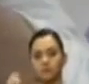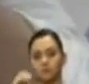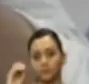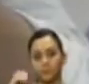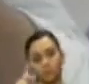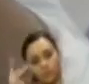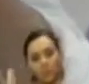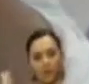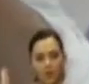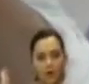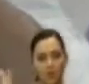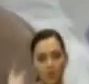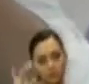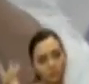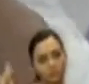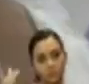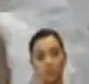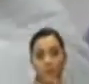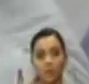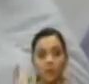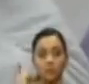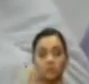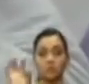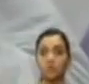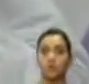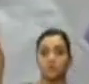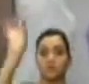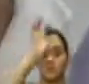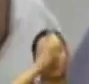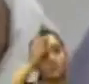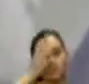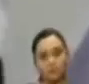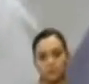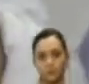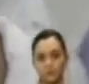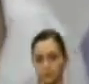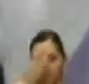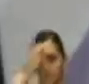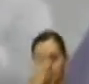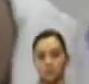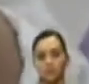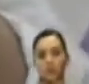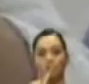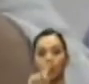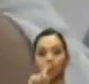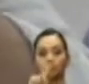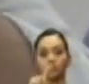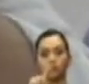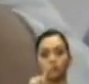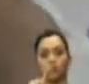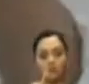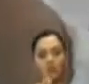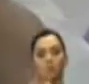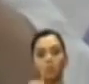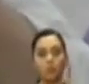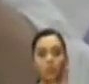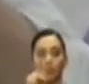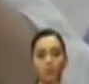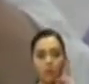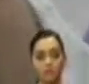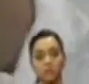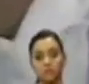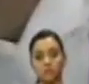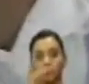complicado. Y en los interprovinciales, tengo que decir yo, una de esas alternativas es llamar a consulta popular como una manga de cura, y Dios mediante, en